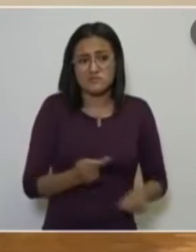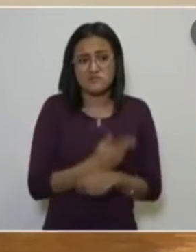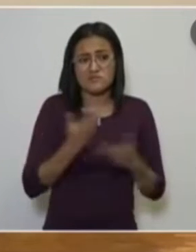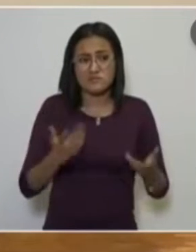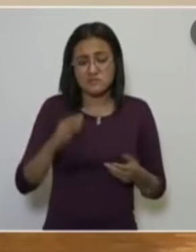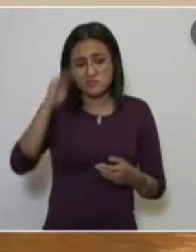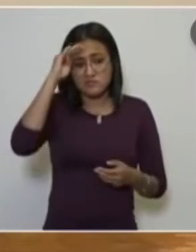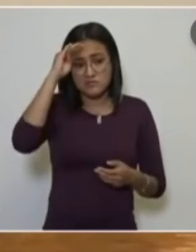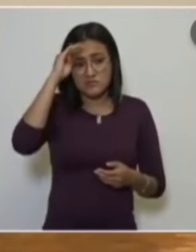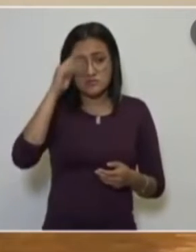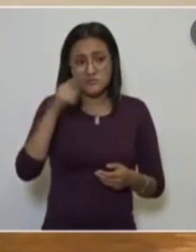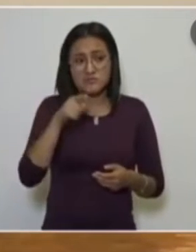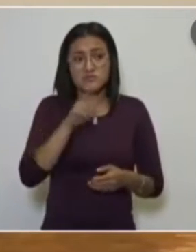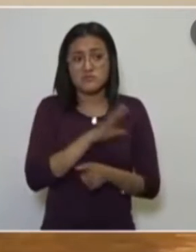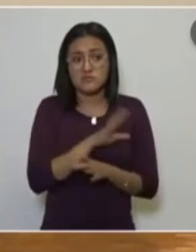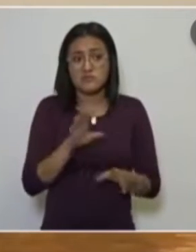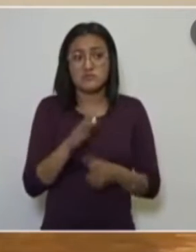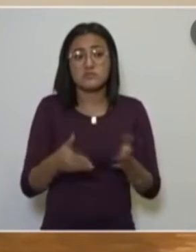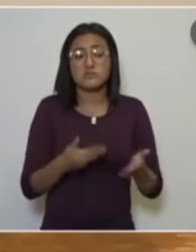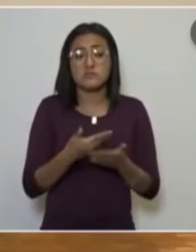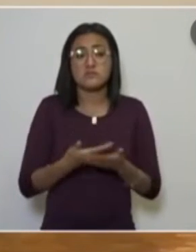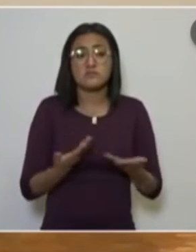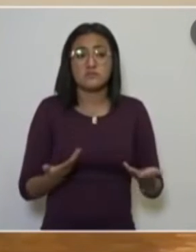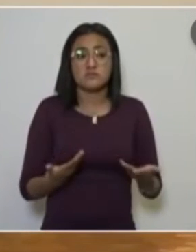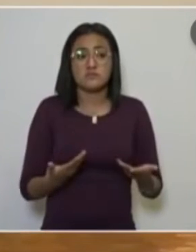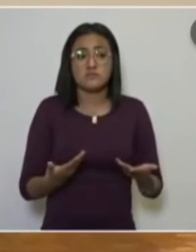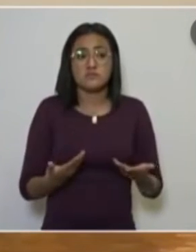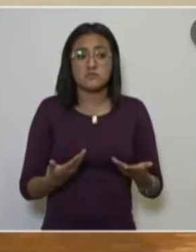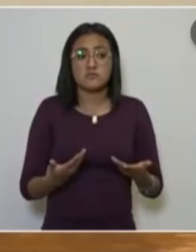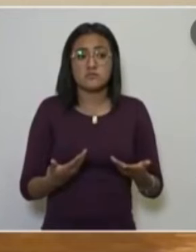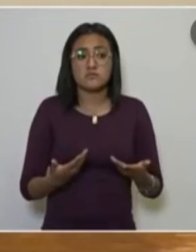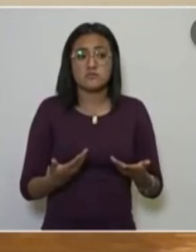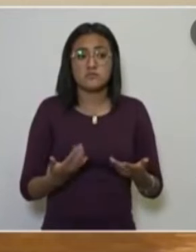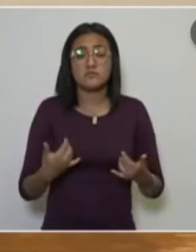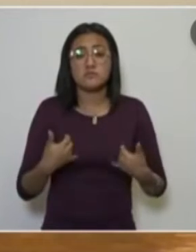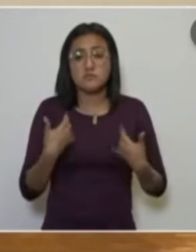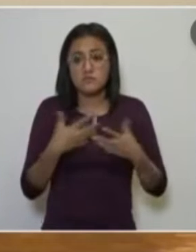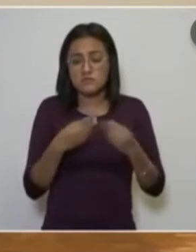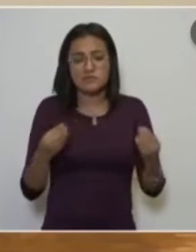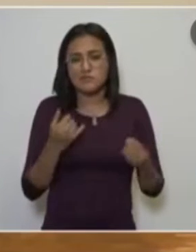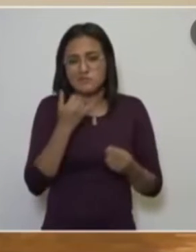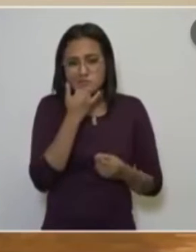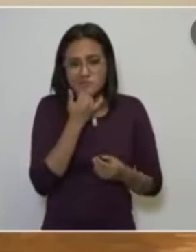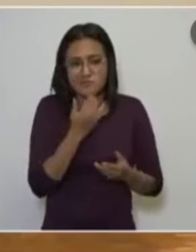pensaban que allí los iban a presentar a los muchachos desaparecidos